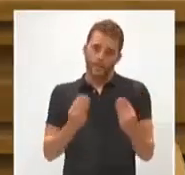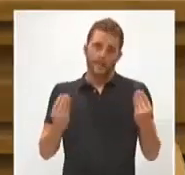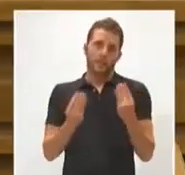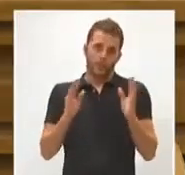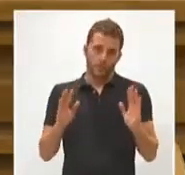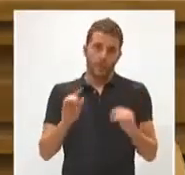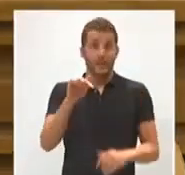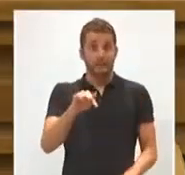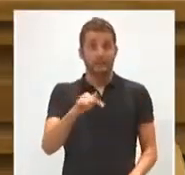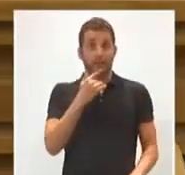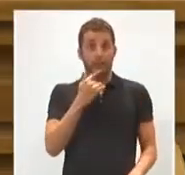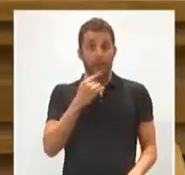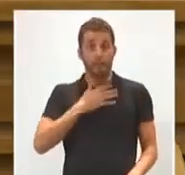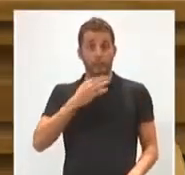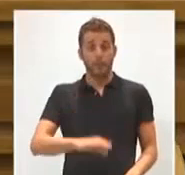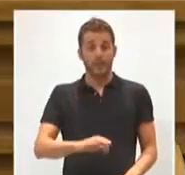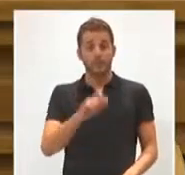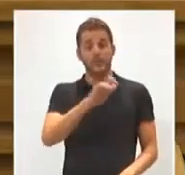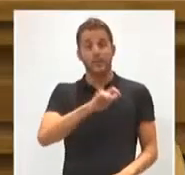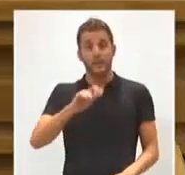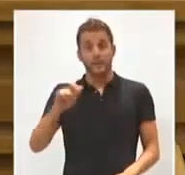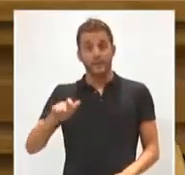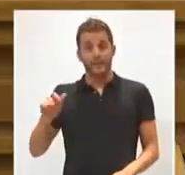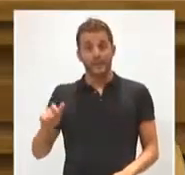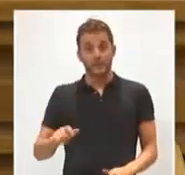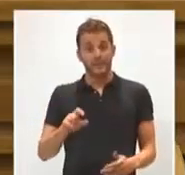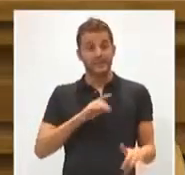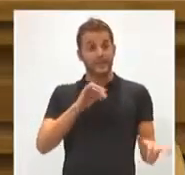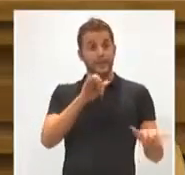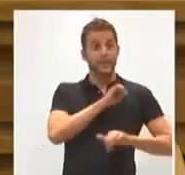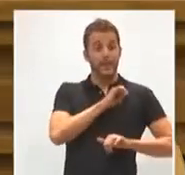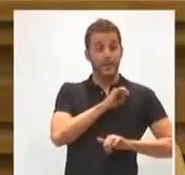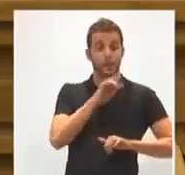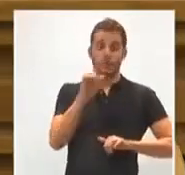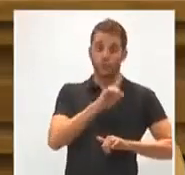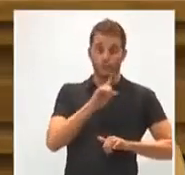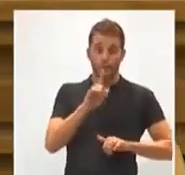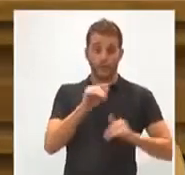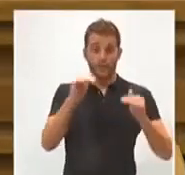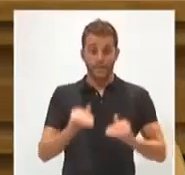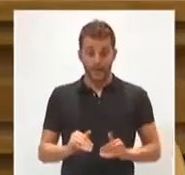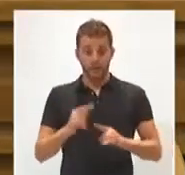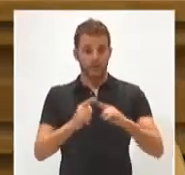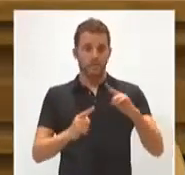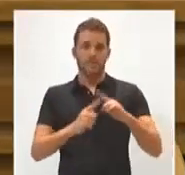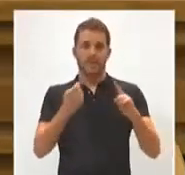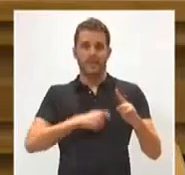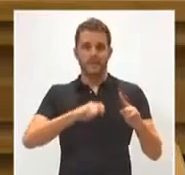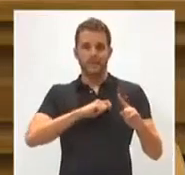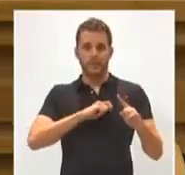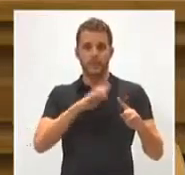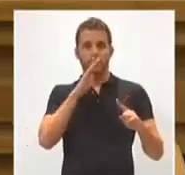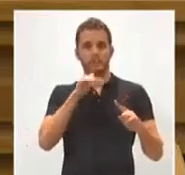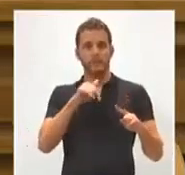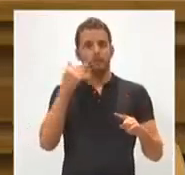que se está quedando muchísima menos gente en la cuneta que en la media española y eso me da orgullo me da orgullo porque ese